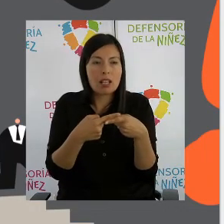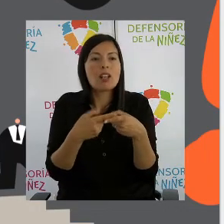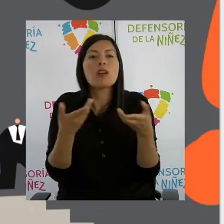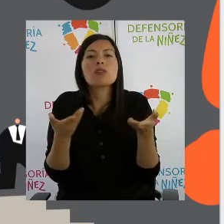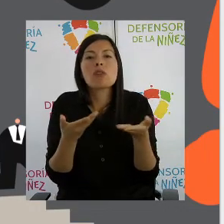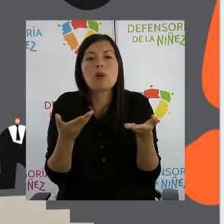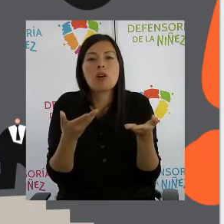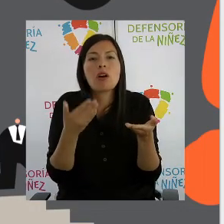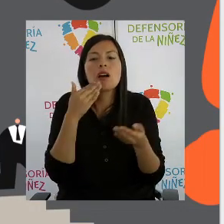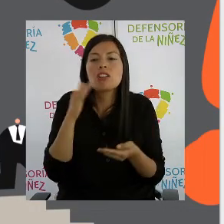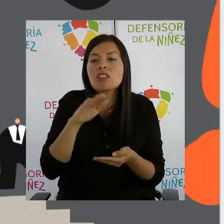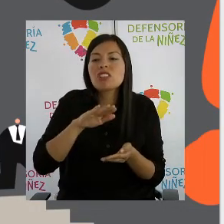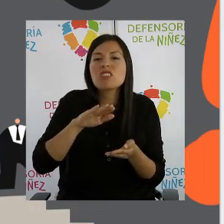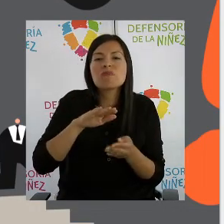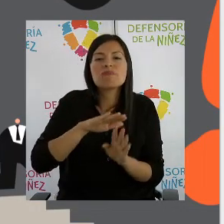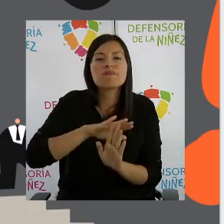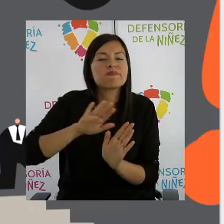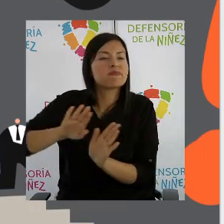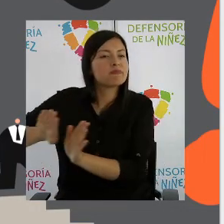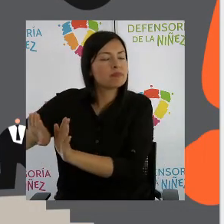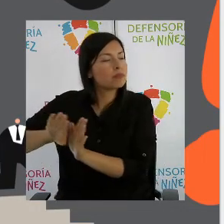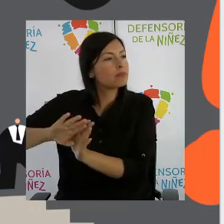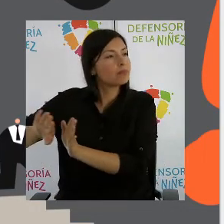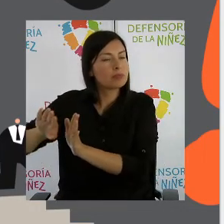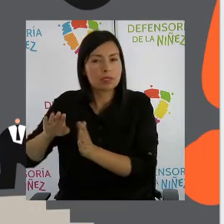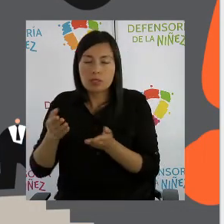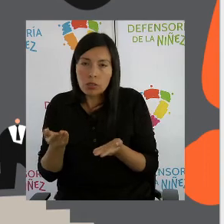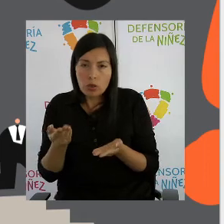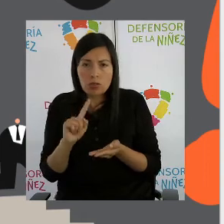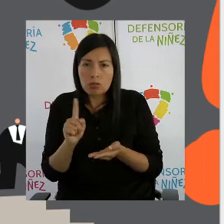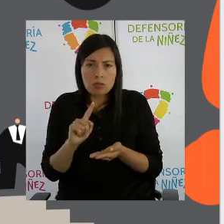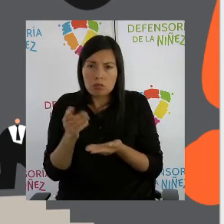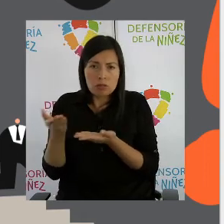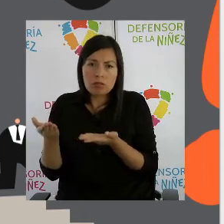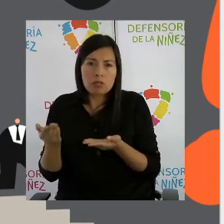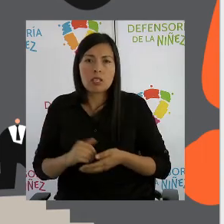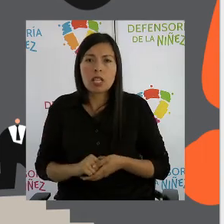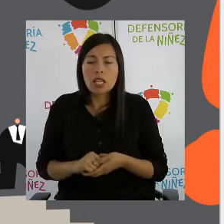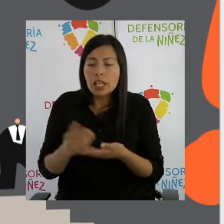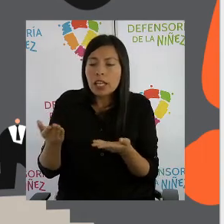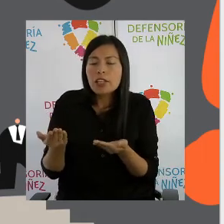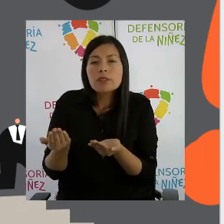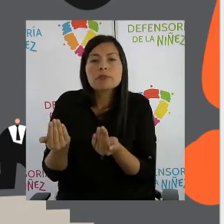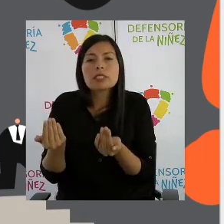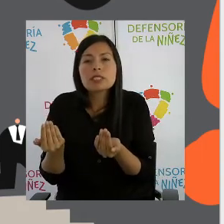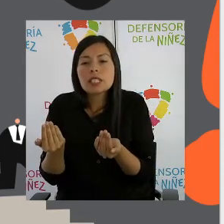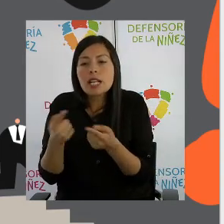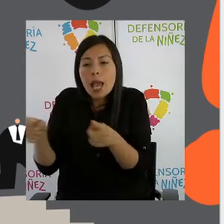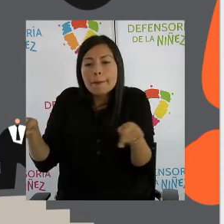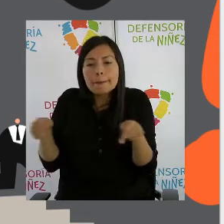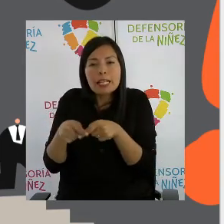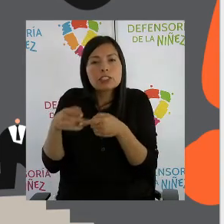excluir a los niños, niñas y adolescentes. Ellos no solo merecen espacios de participación efectiva, sino que, como